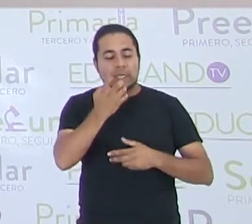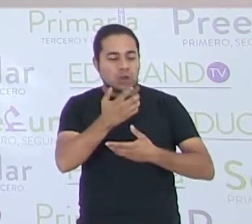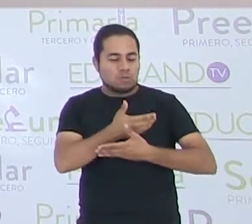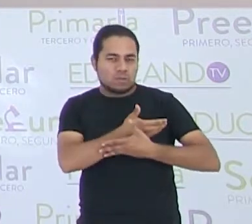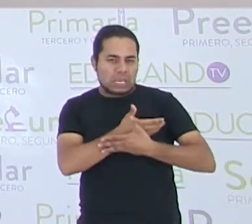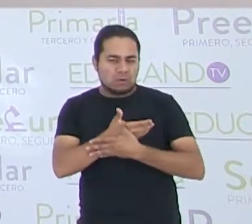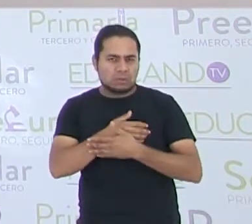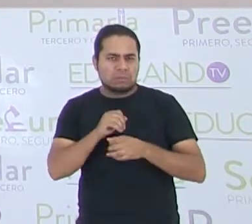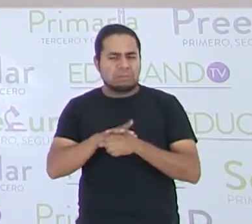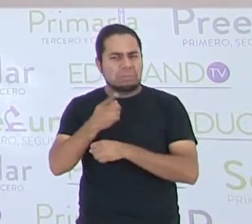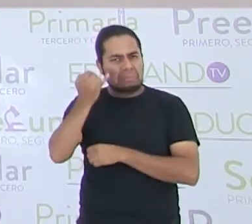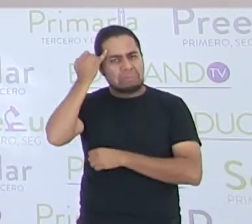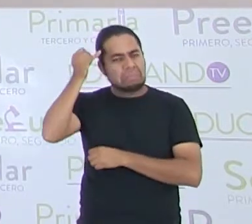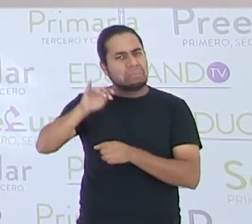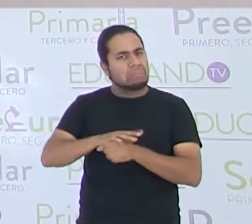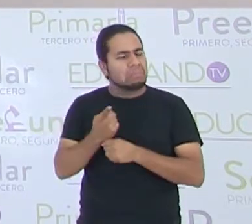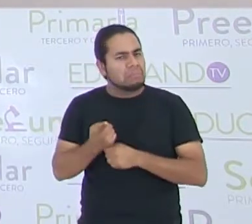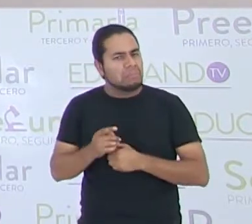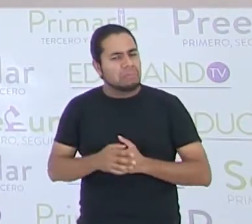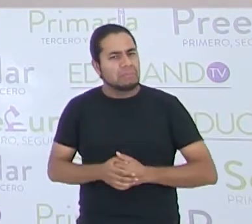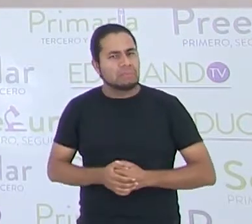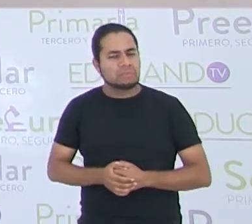¿Por qué lo hizo?